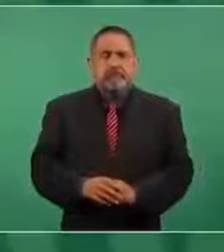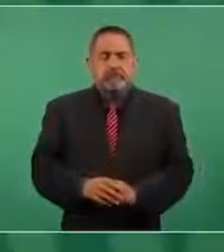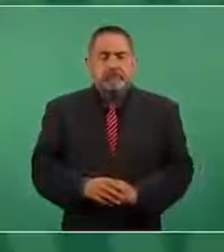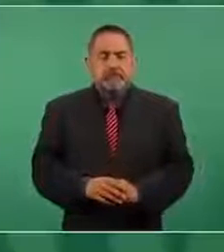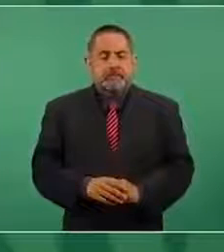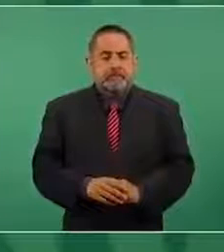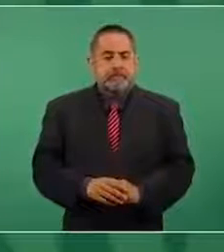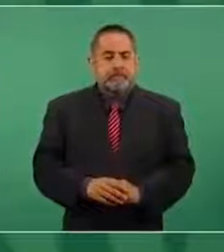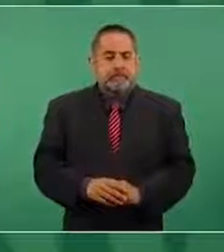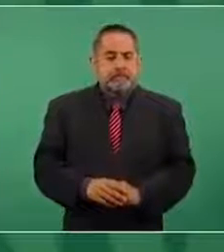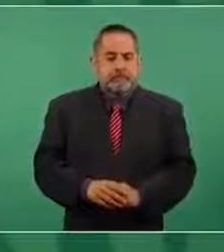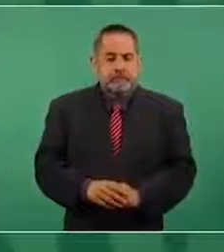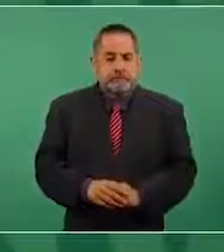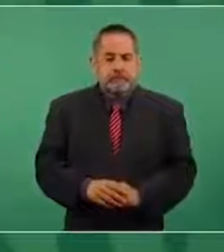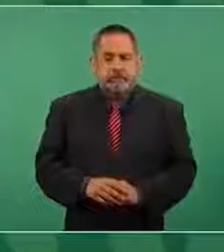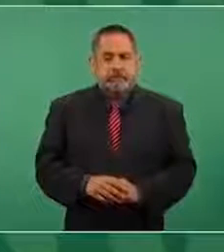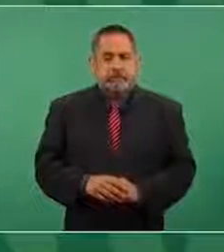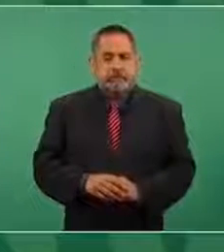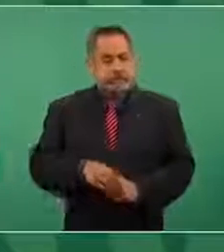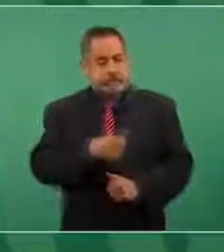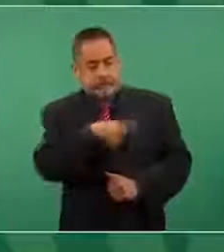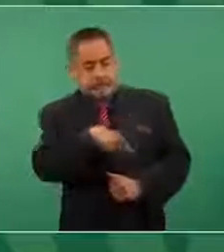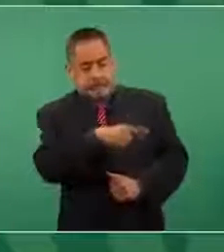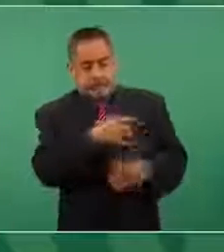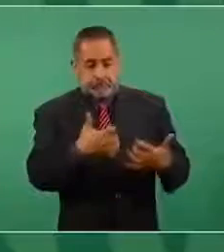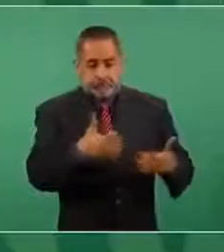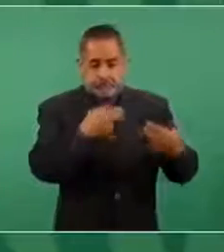Ellos en sus empresas,